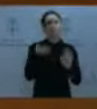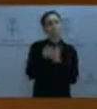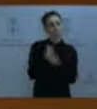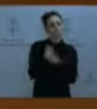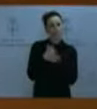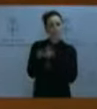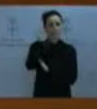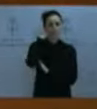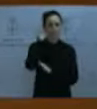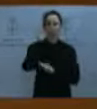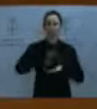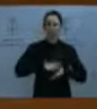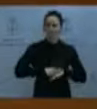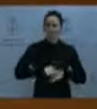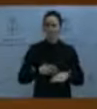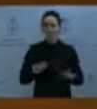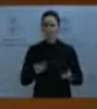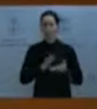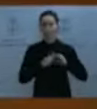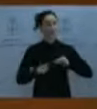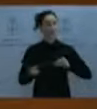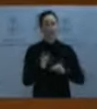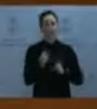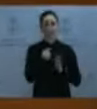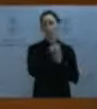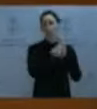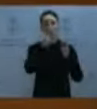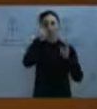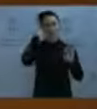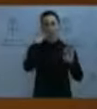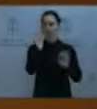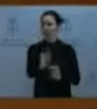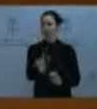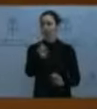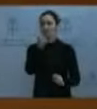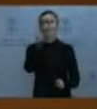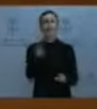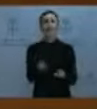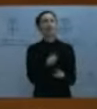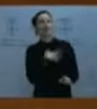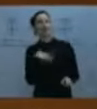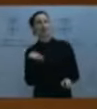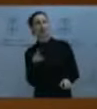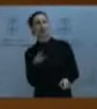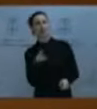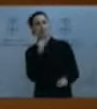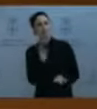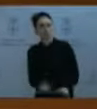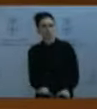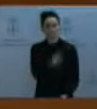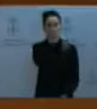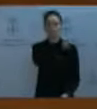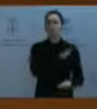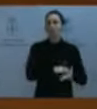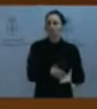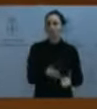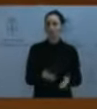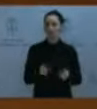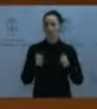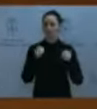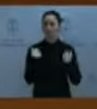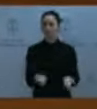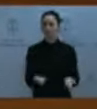ajusta a criterios razonables, sino que se basa en unos pretendidos derechos históricos. Lo hemos dicho así. No solamente lo hemos dicho, hemos